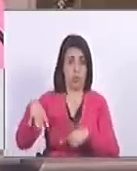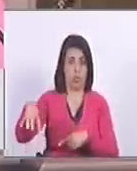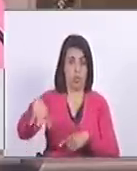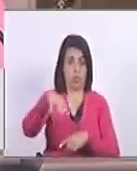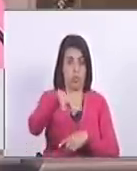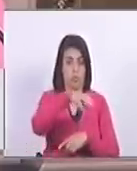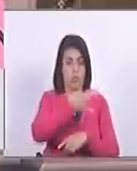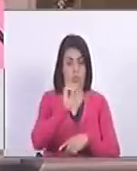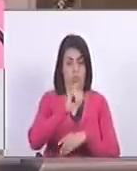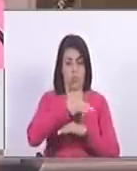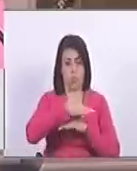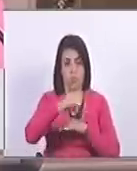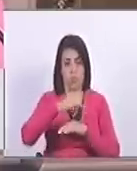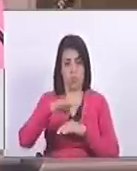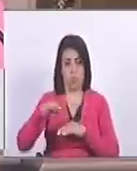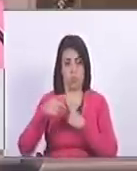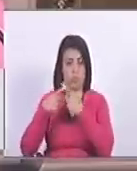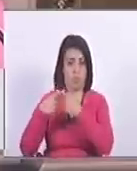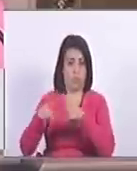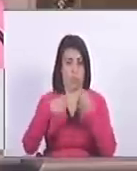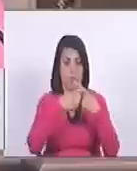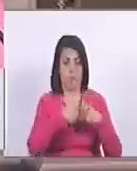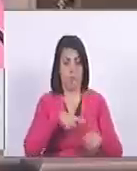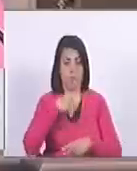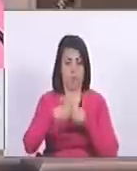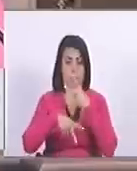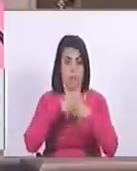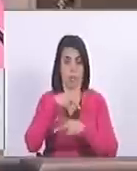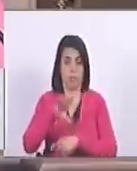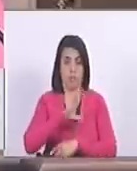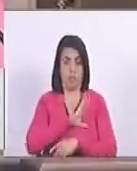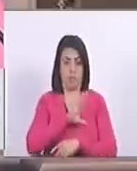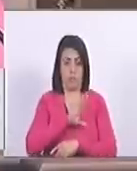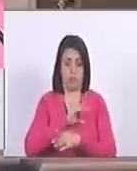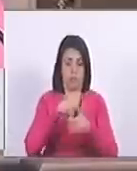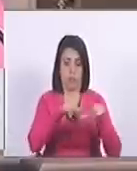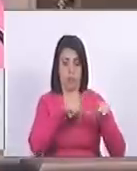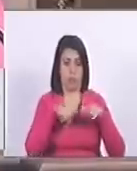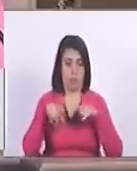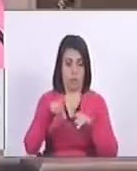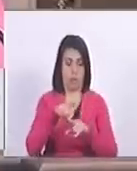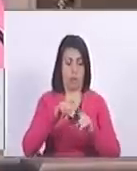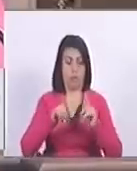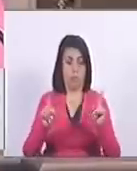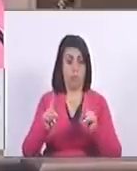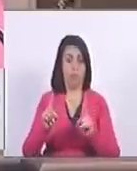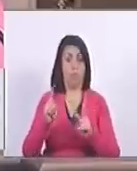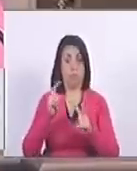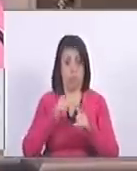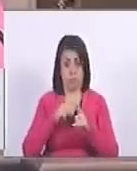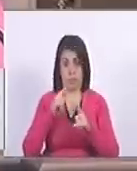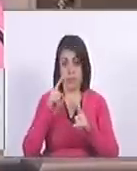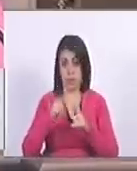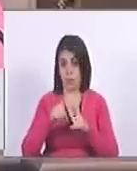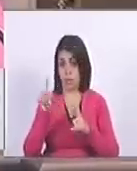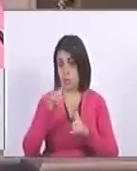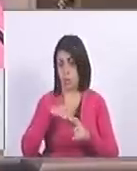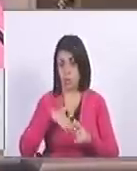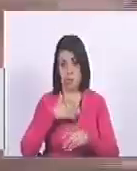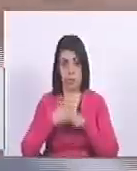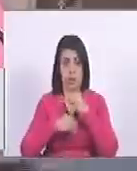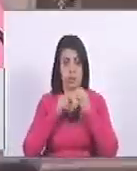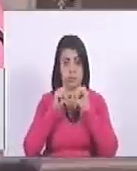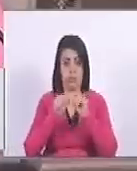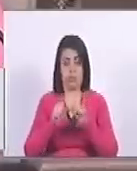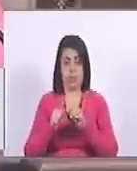estados o municipios de forma distinta a los producidos dentro de su jurisdicción. En consecuencia, no podrán